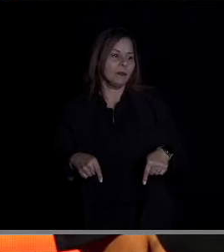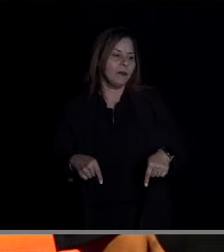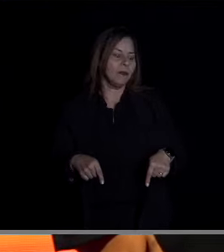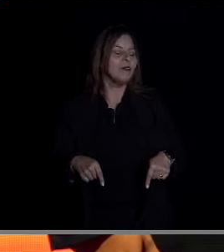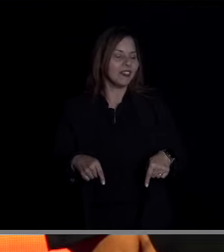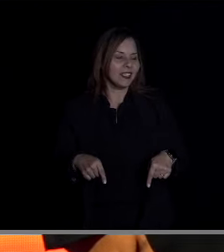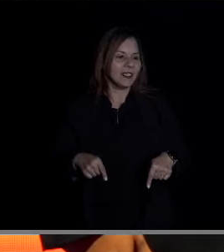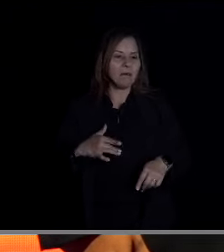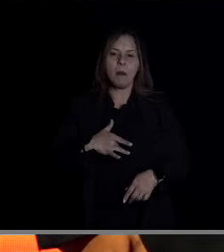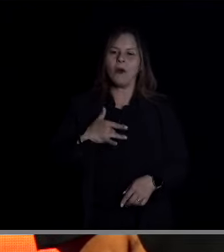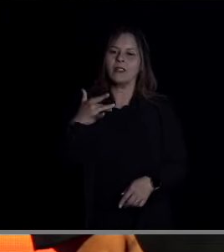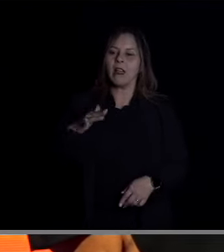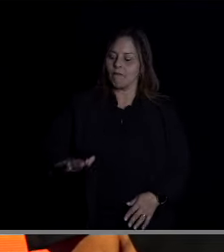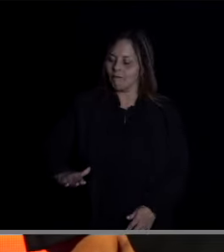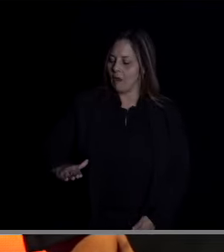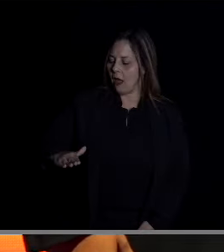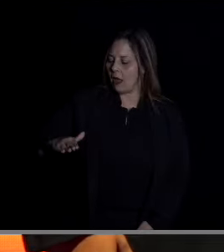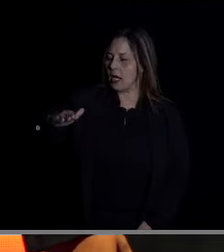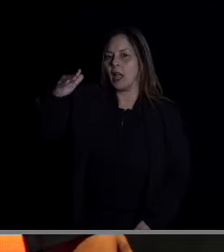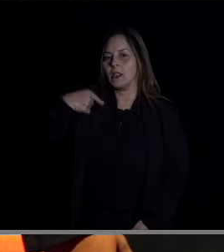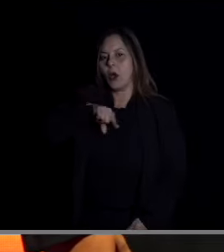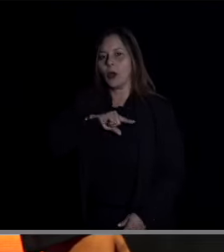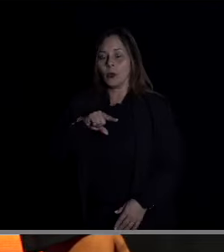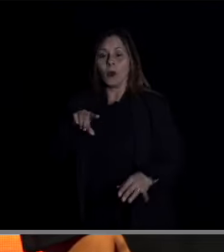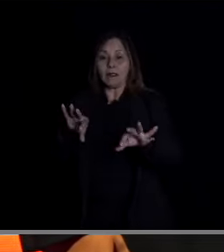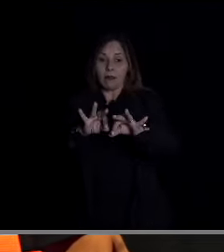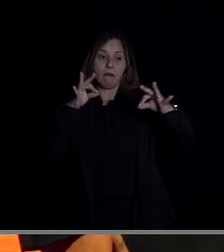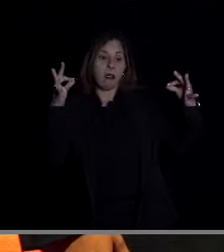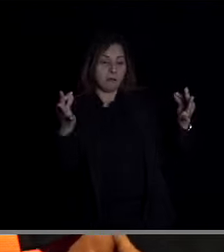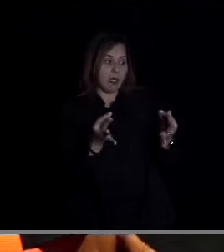estar criando a nuestras familias,